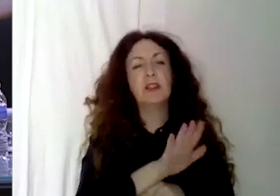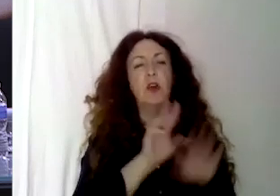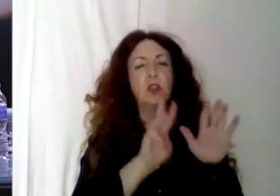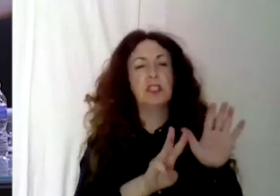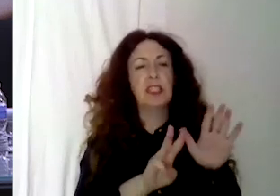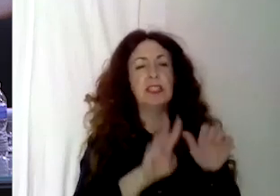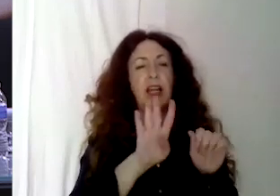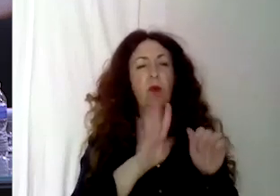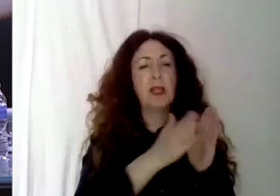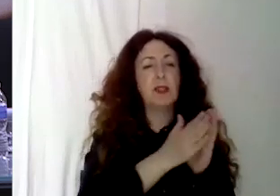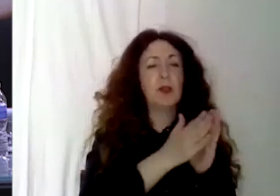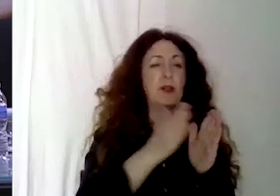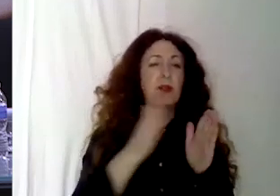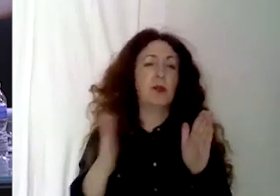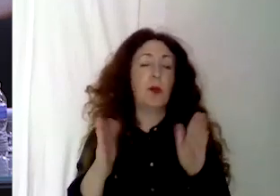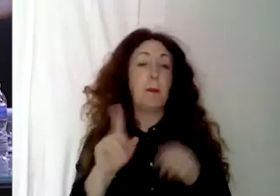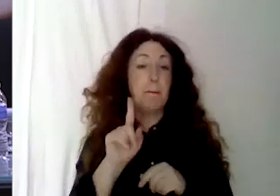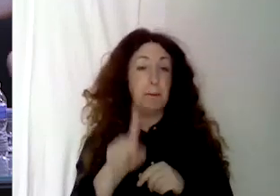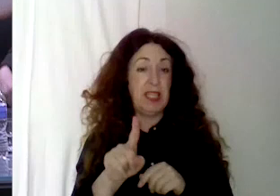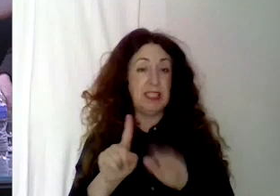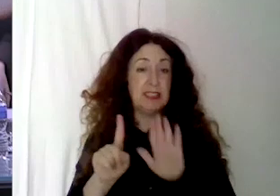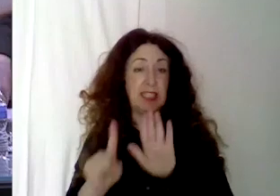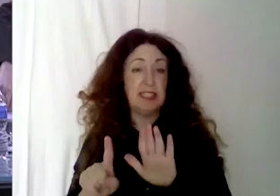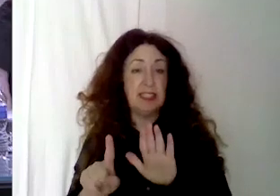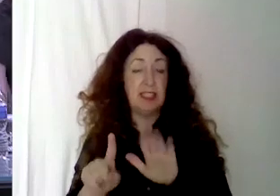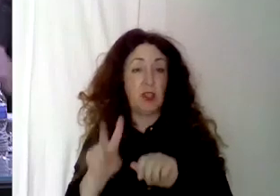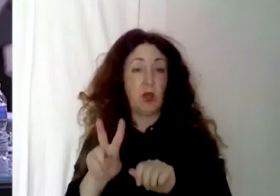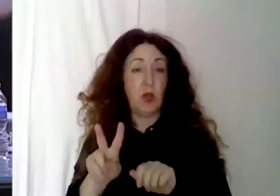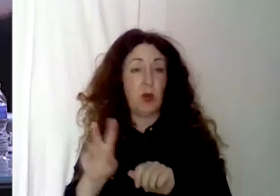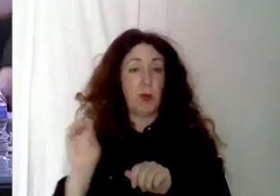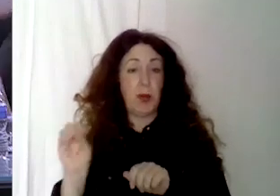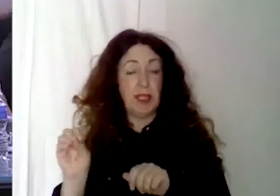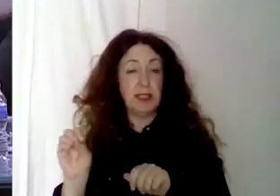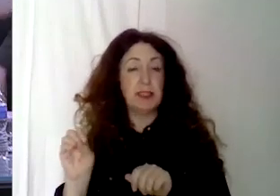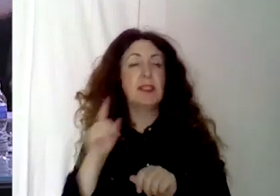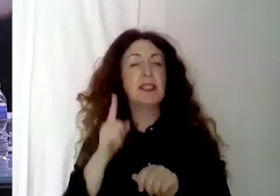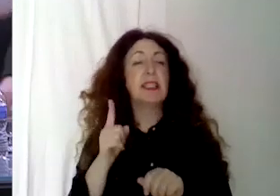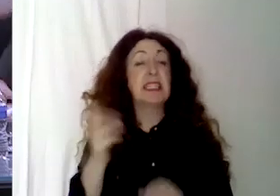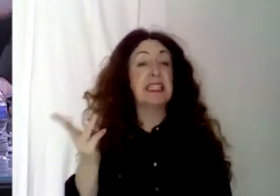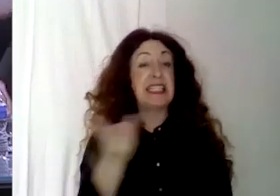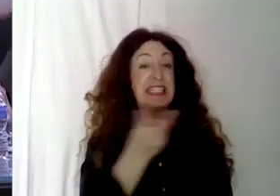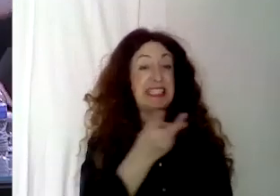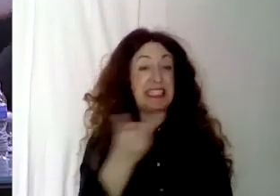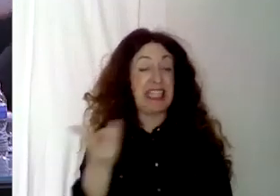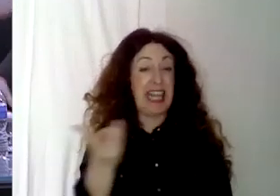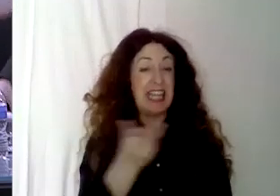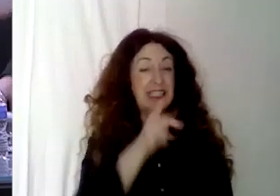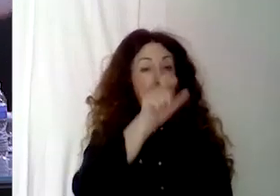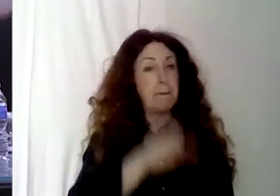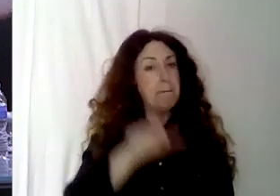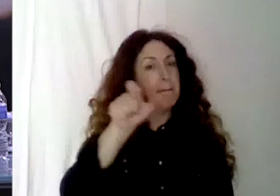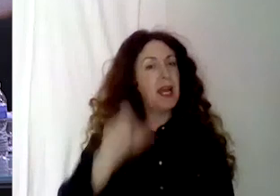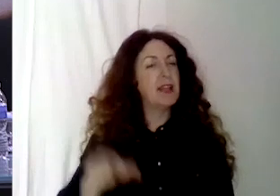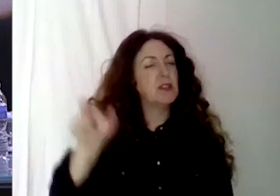1620, si hay un espíritu que permite comprender a tres personajes tan disímiles entre sí,